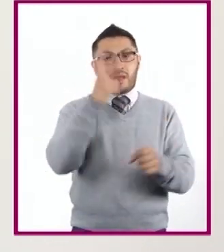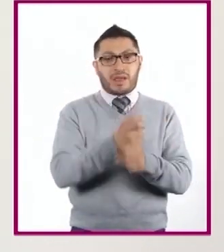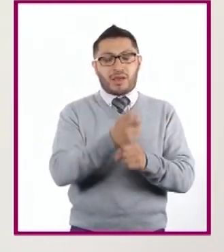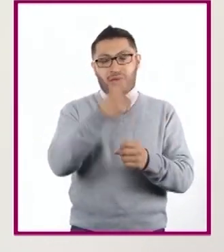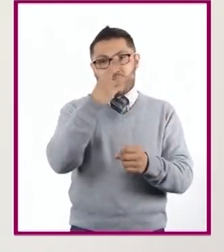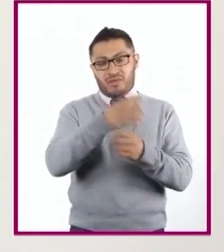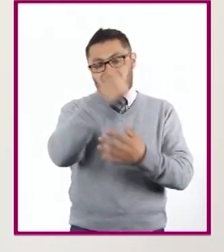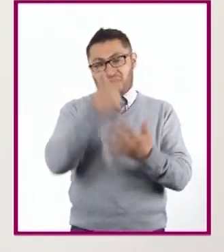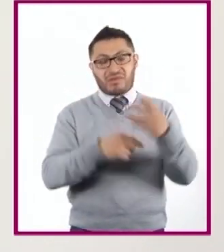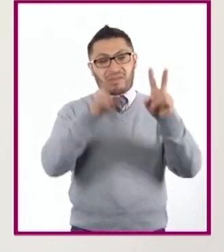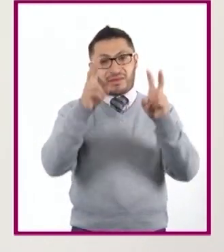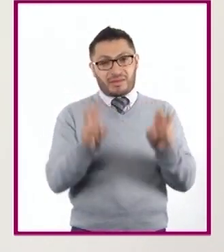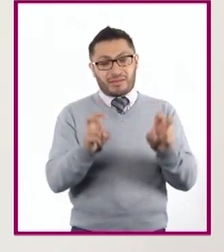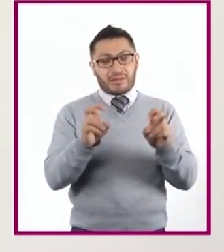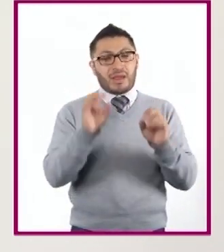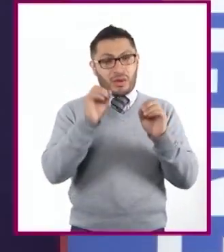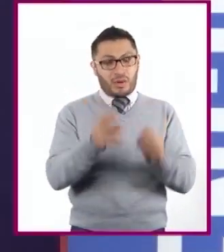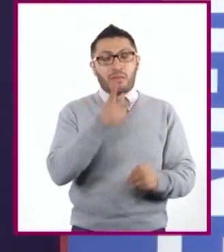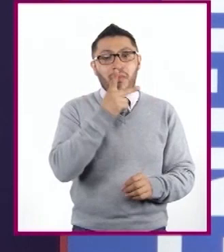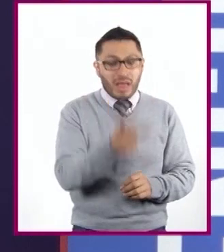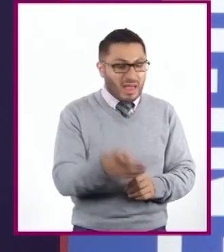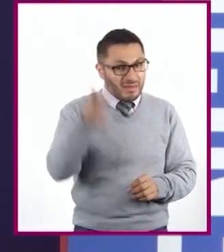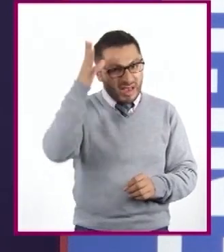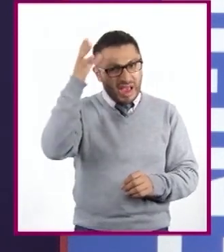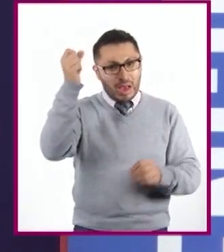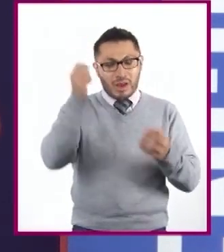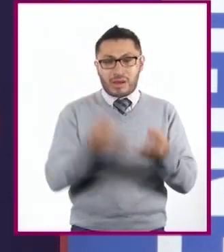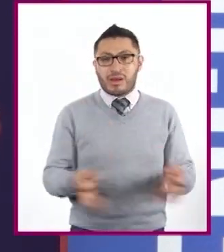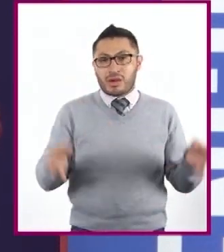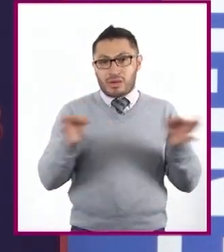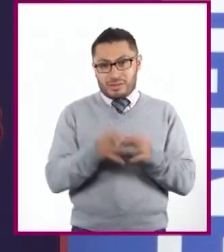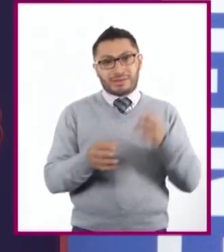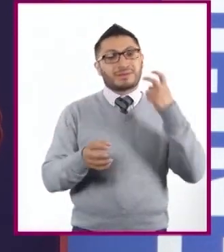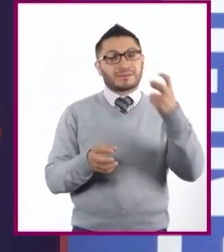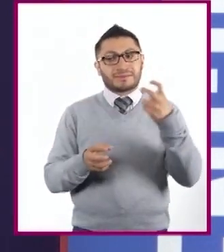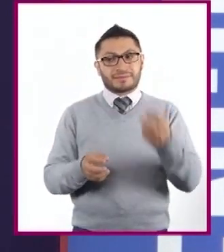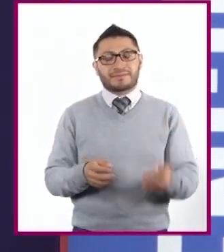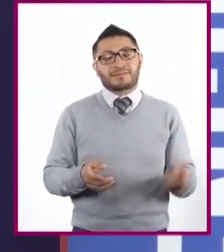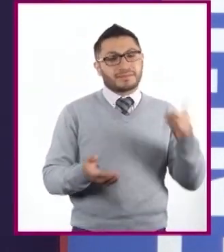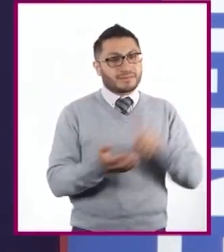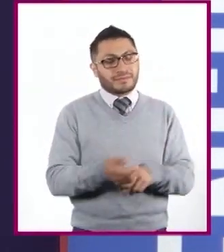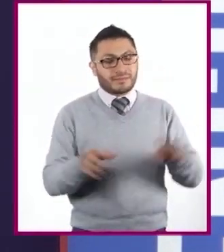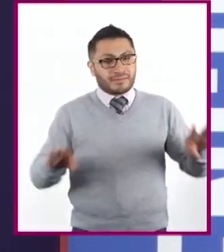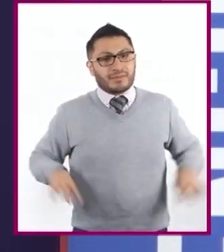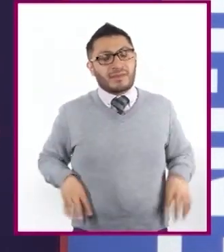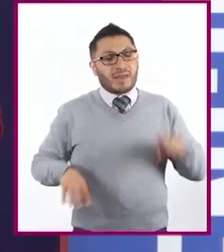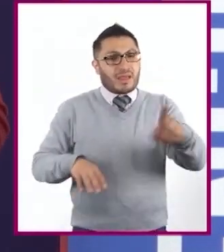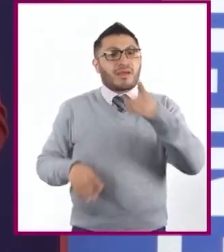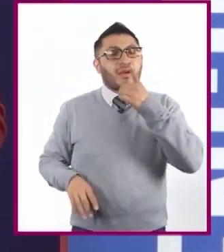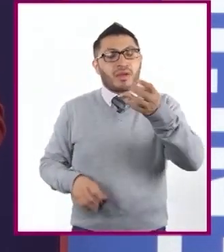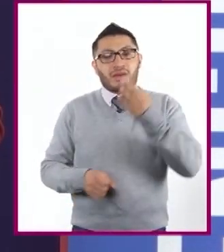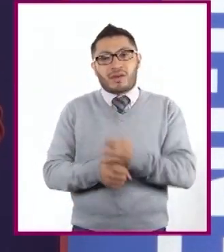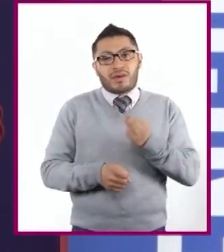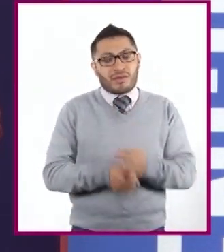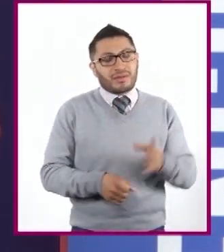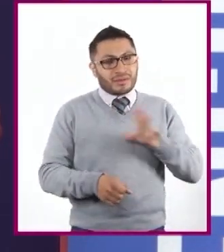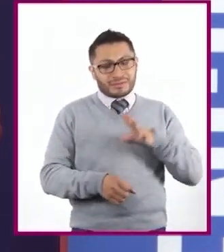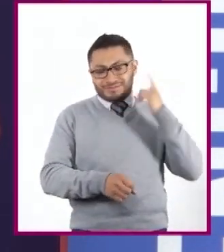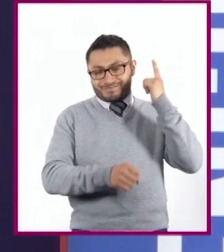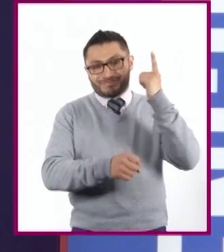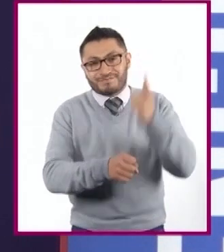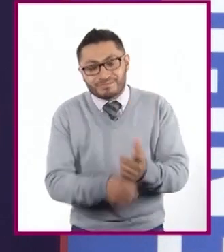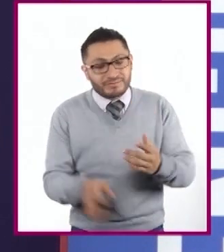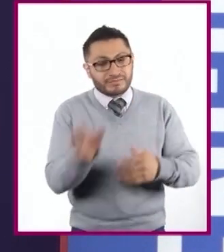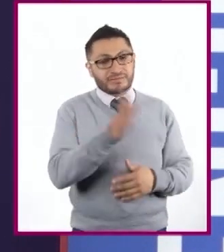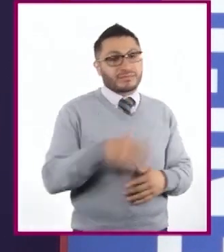el uso de palabras o conceptos clave. Exactamente. En esos aspectos que acabas de mencionar, nos damos cuenta de que en